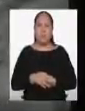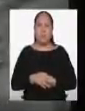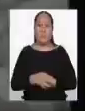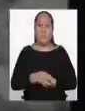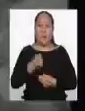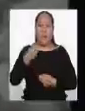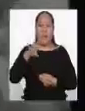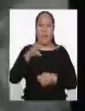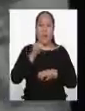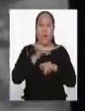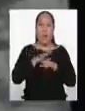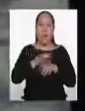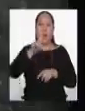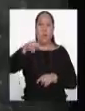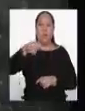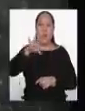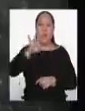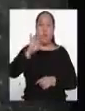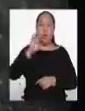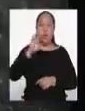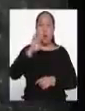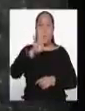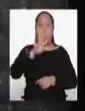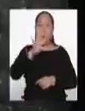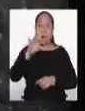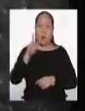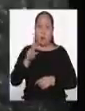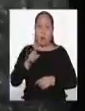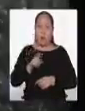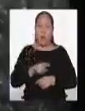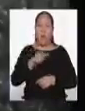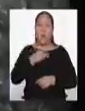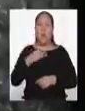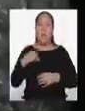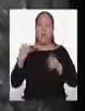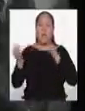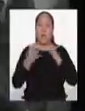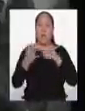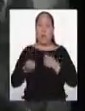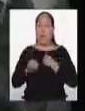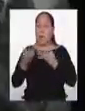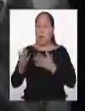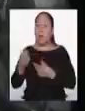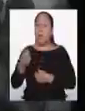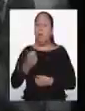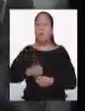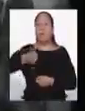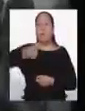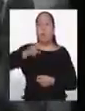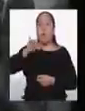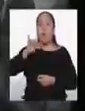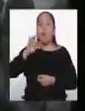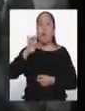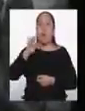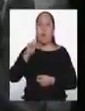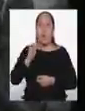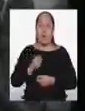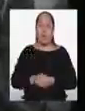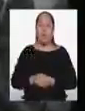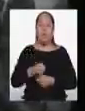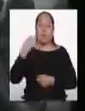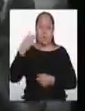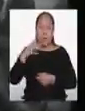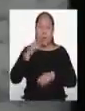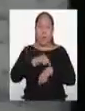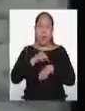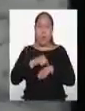El 14 de julio de 1941, el ministro de Guerra le comunicó al general Ureta que, conforme a lo acordado, era